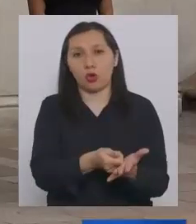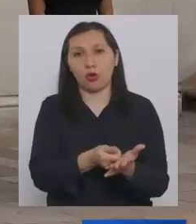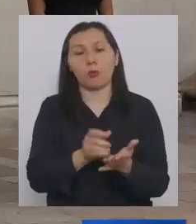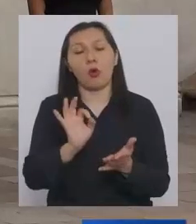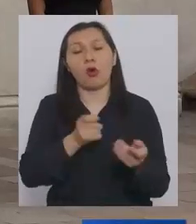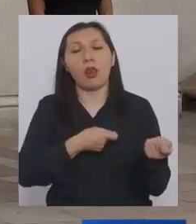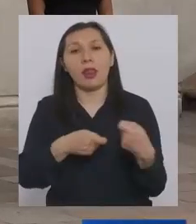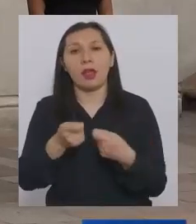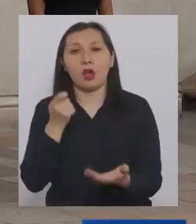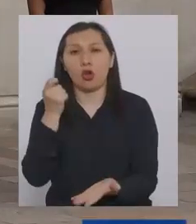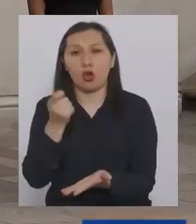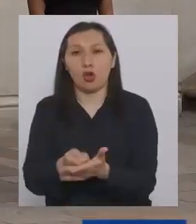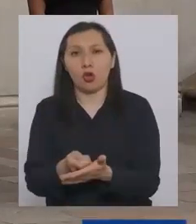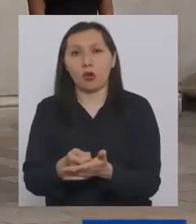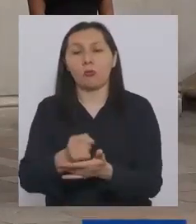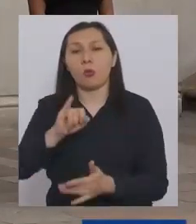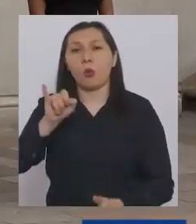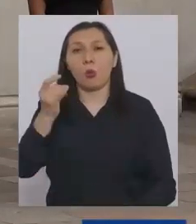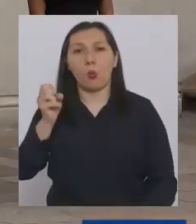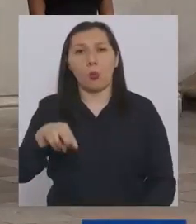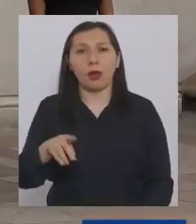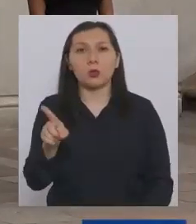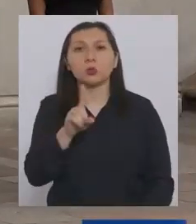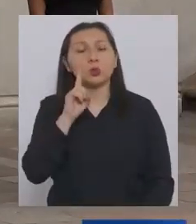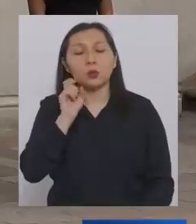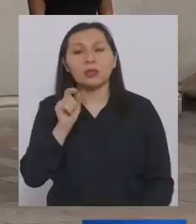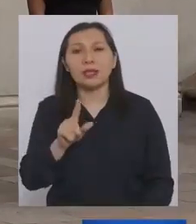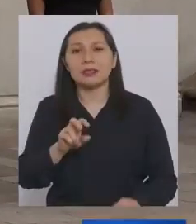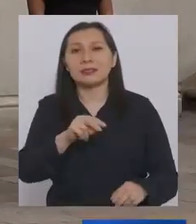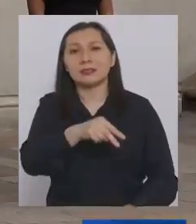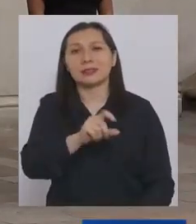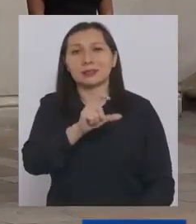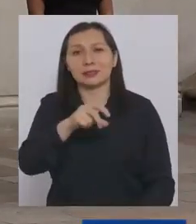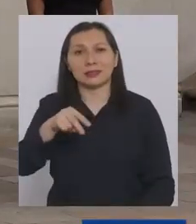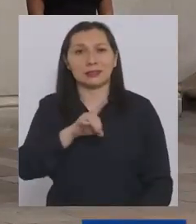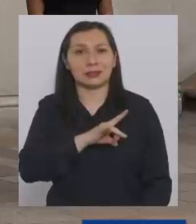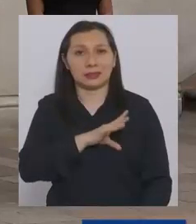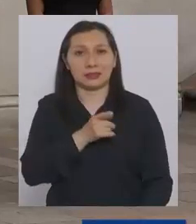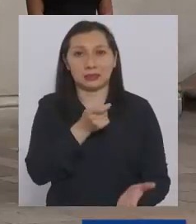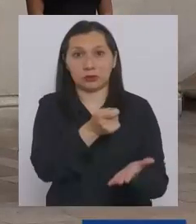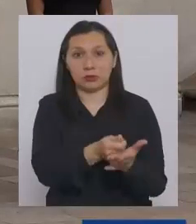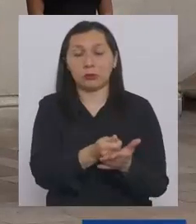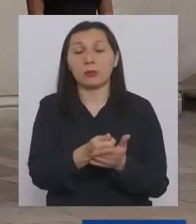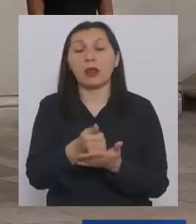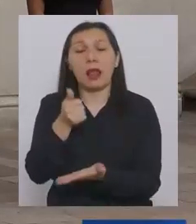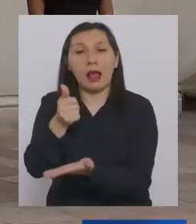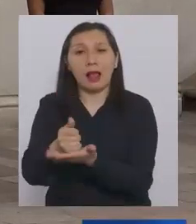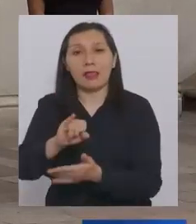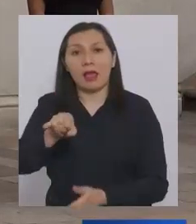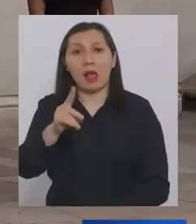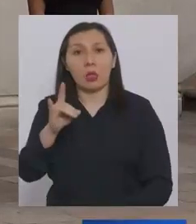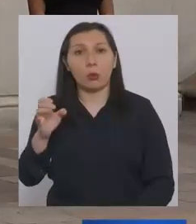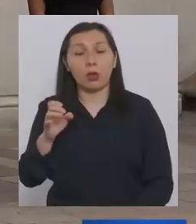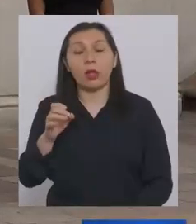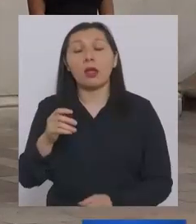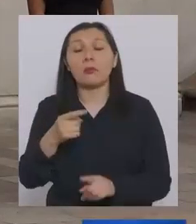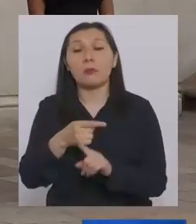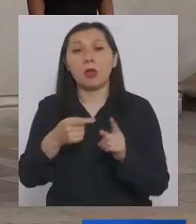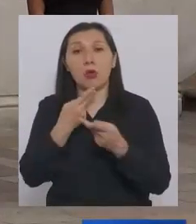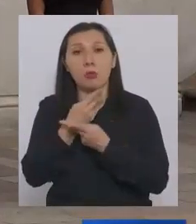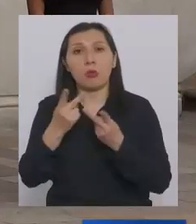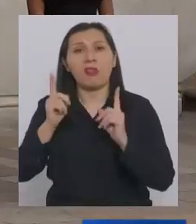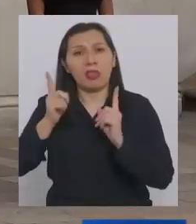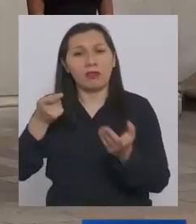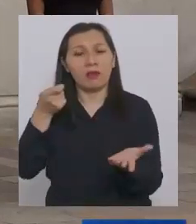o las negociaciones para la compra de Juan Sutil del canal de noticias CNN Chile. El alcalde Jadwe, comentando esta noticia, pidió que los medios públicos tuviesen financiamiento